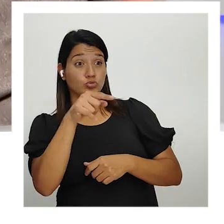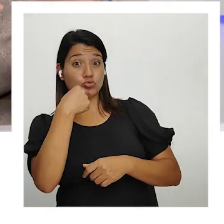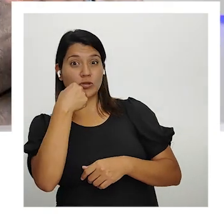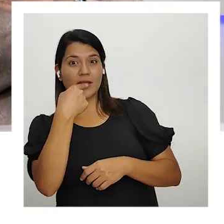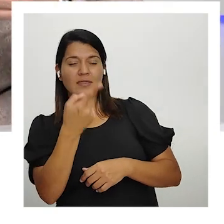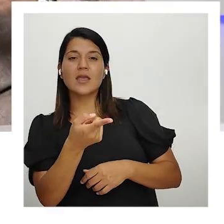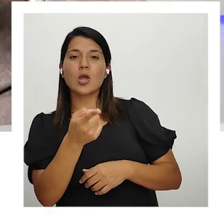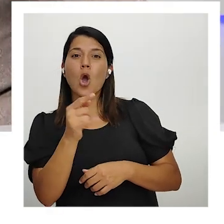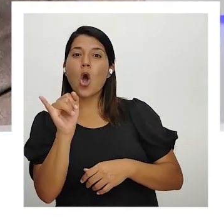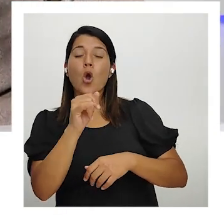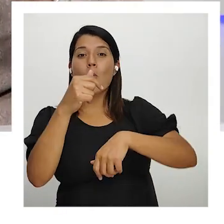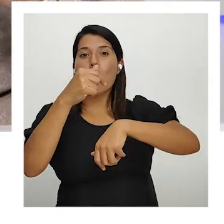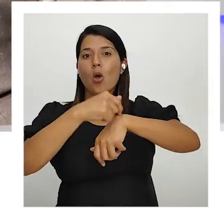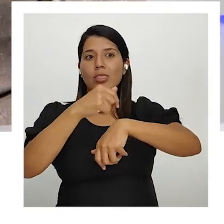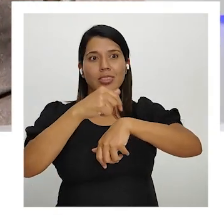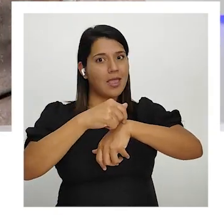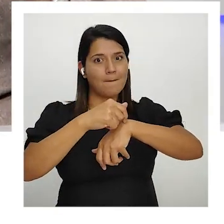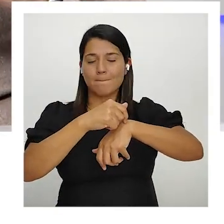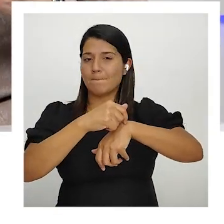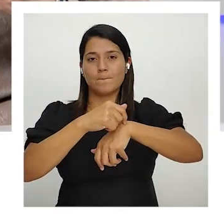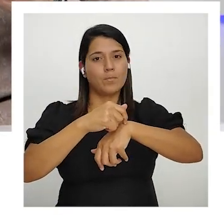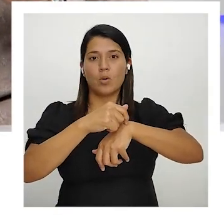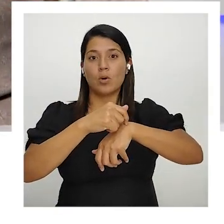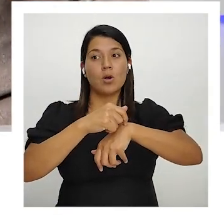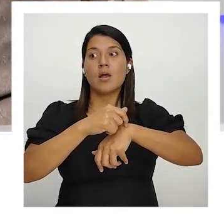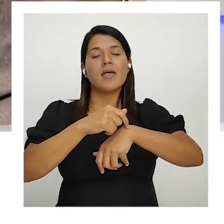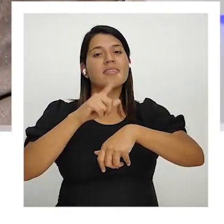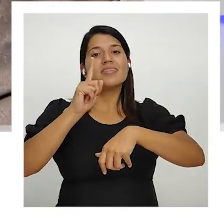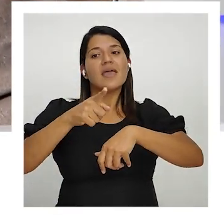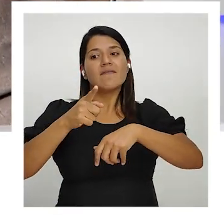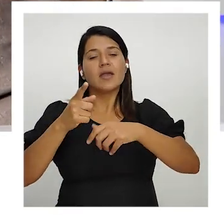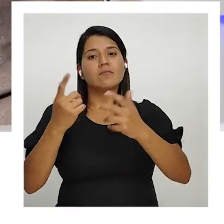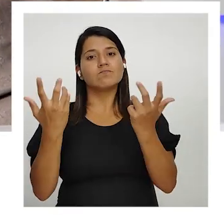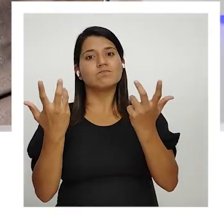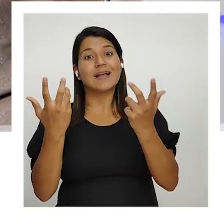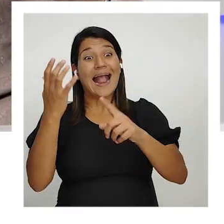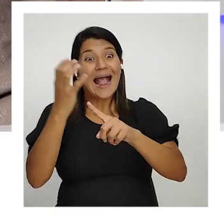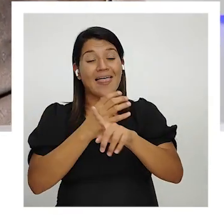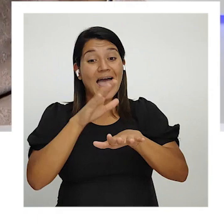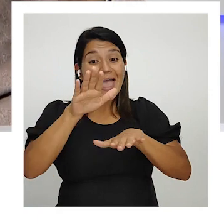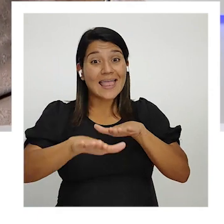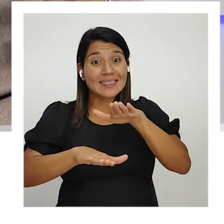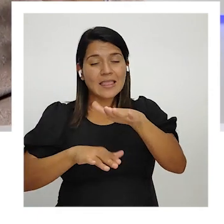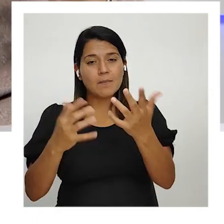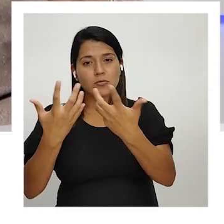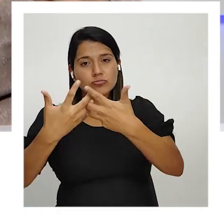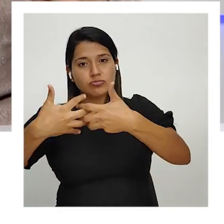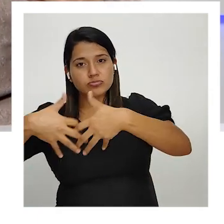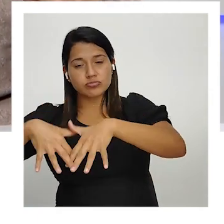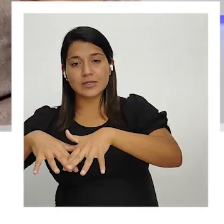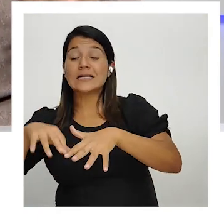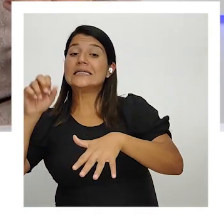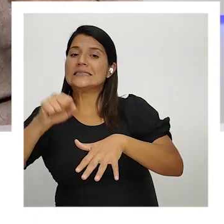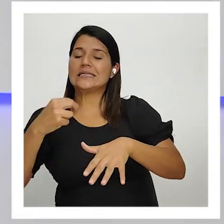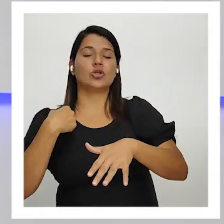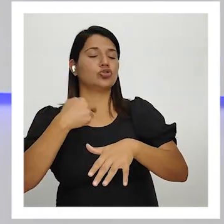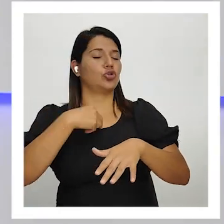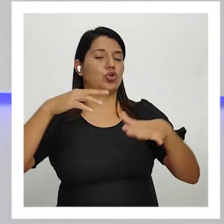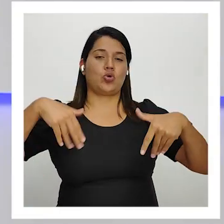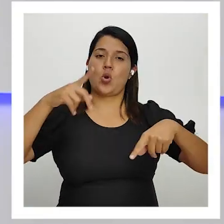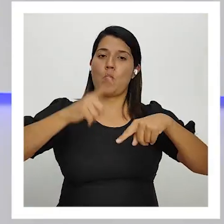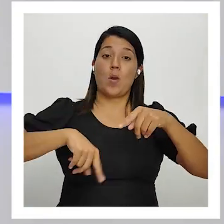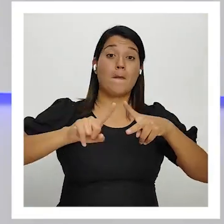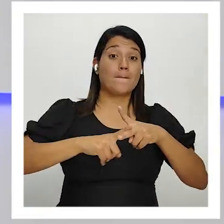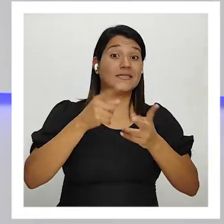decía de que es como un reloj que no puede iniciar una etapa hasta que concluya la anterior. Efectivamente, nosotros no podemos empezar a